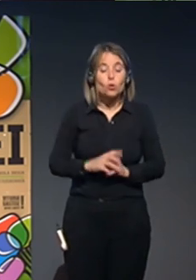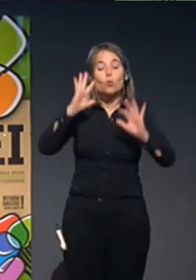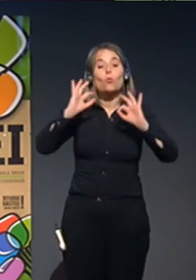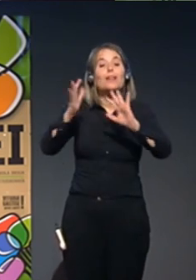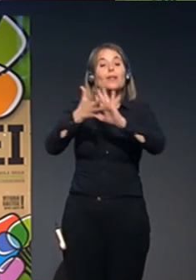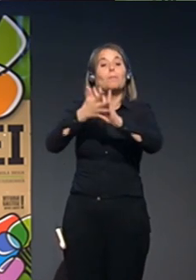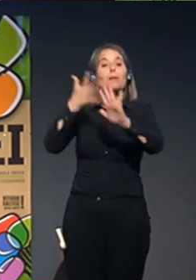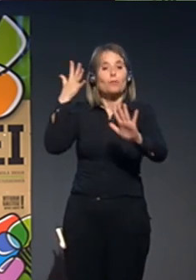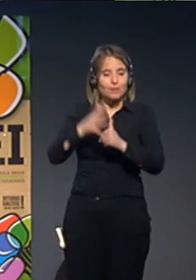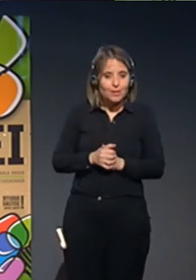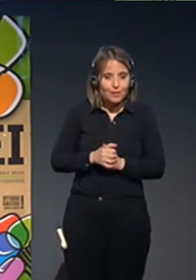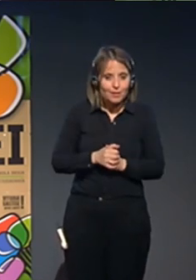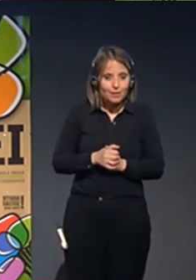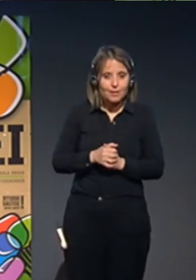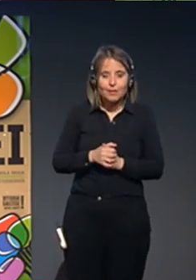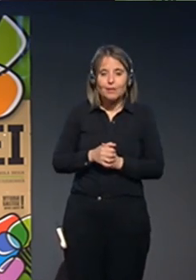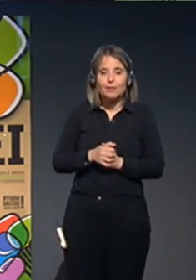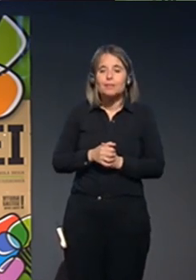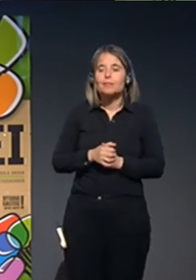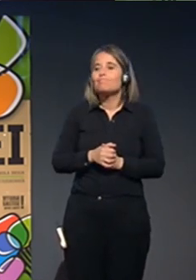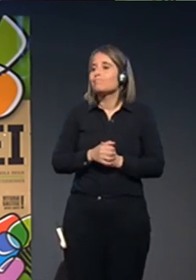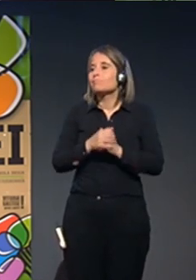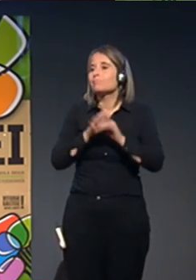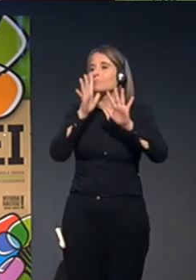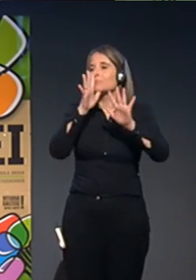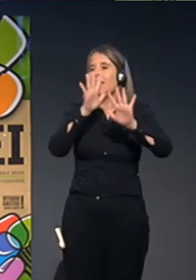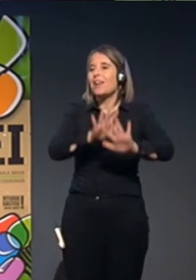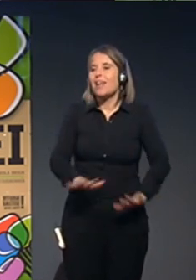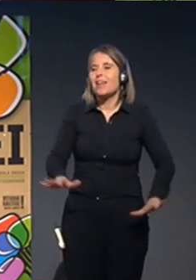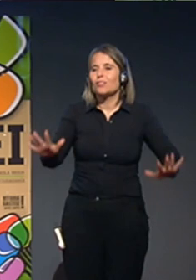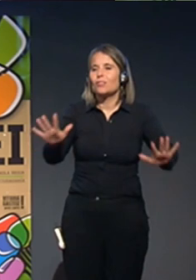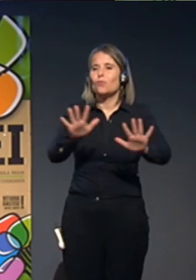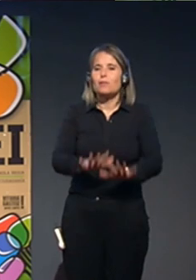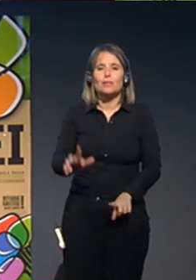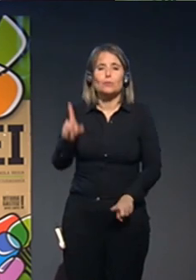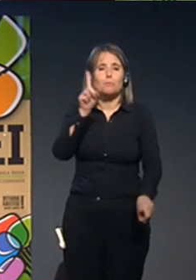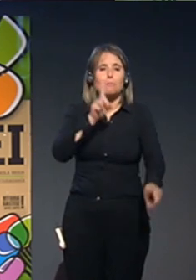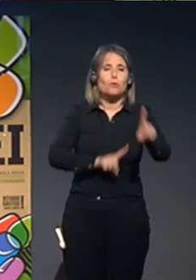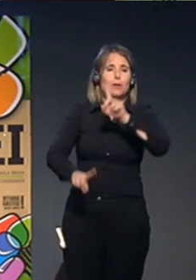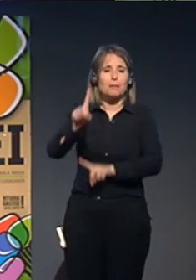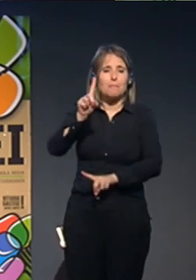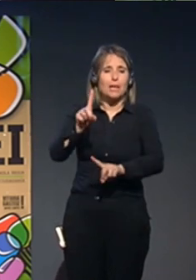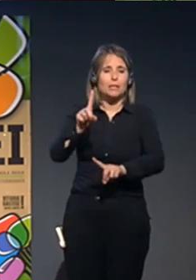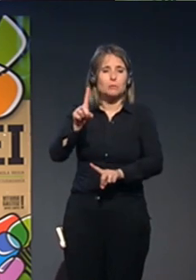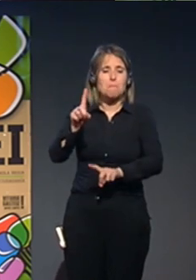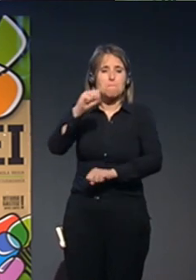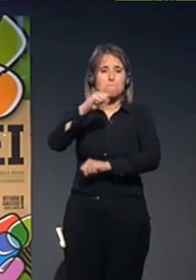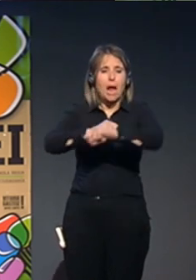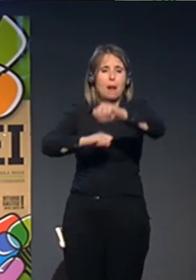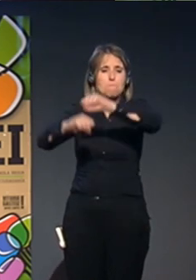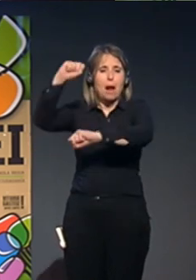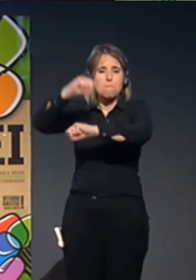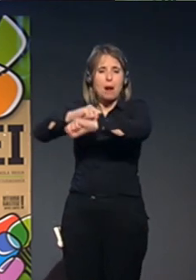con la velocidad estamos yendo de una manera sumamente lenta y los problemas están acumulando de una